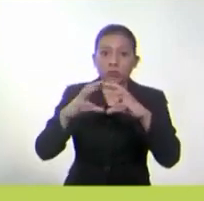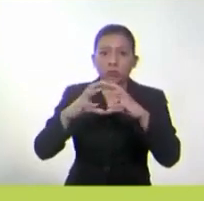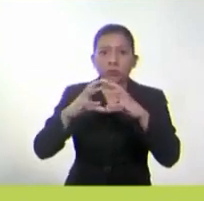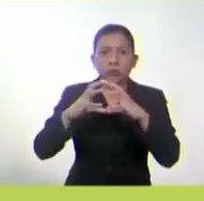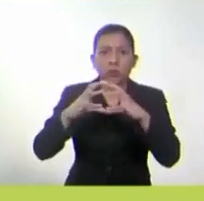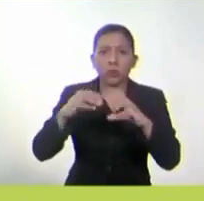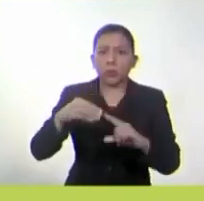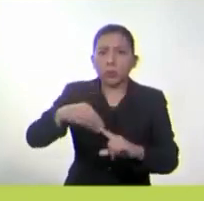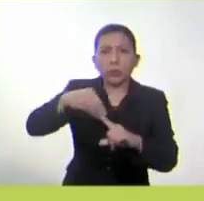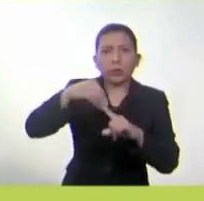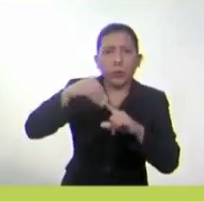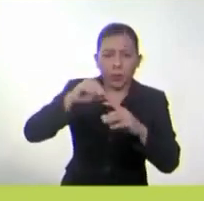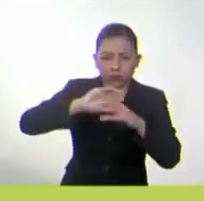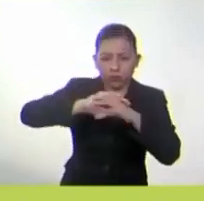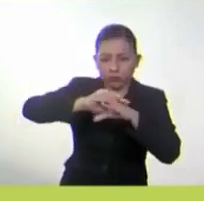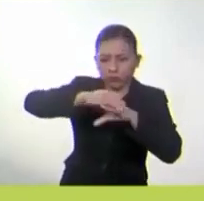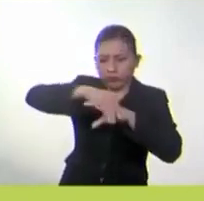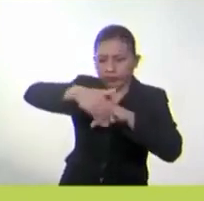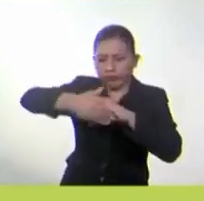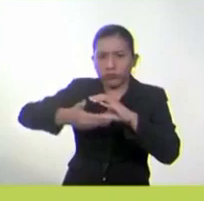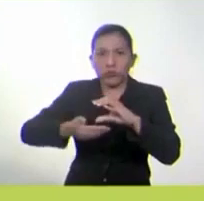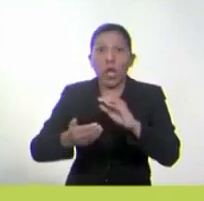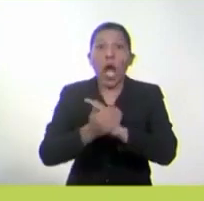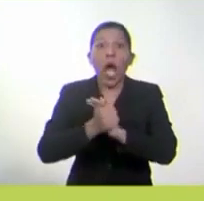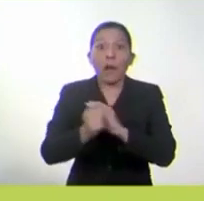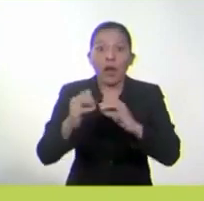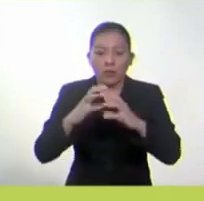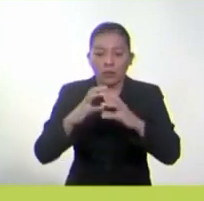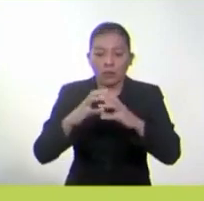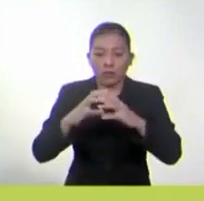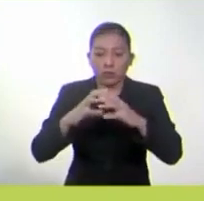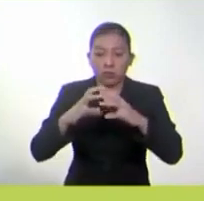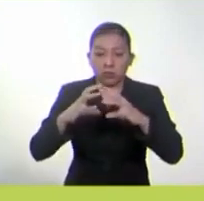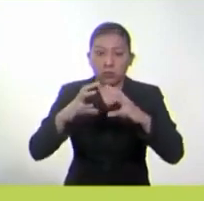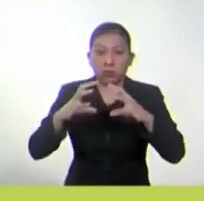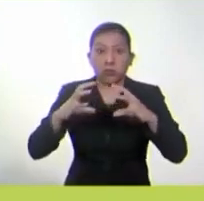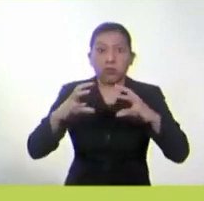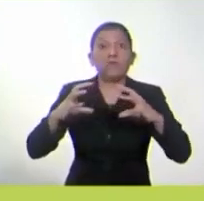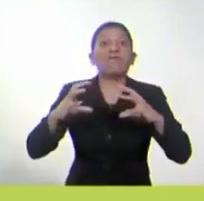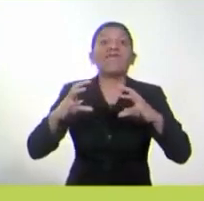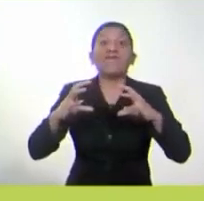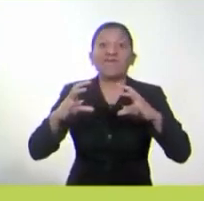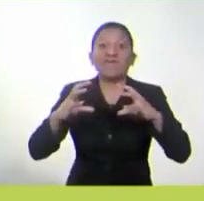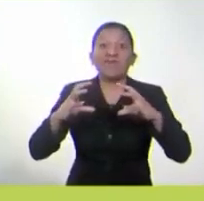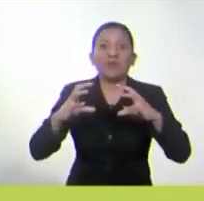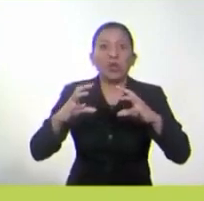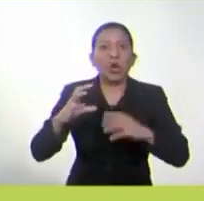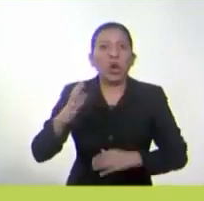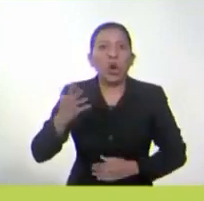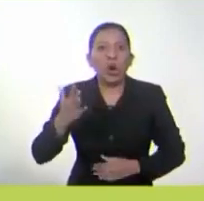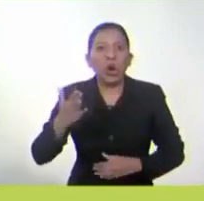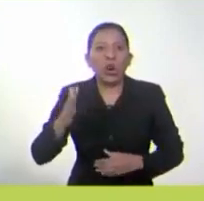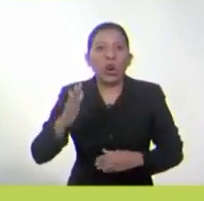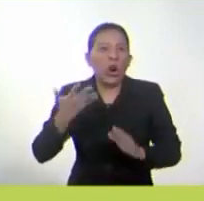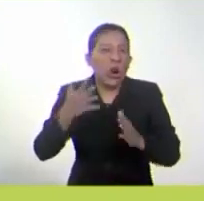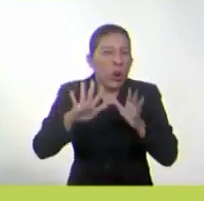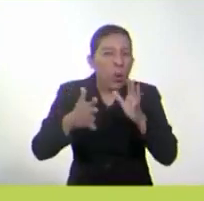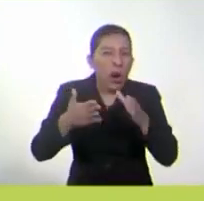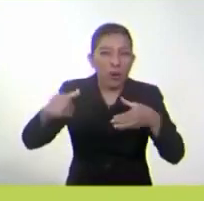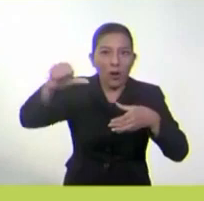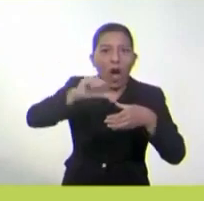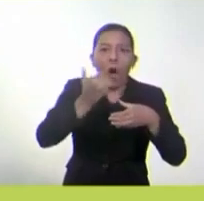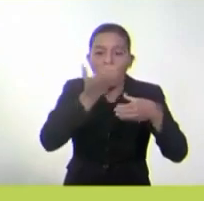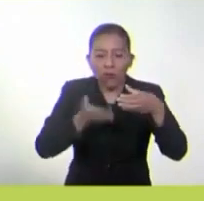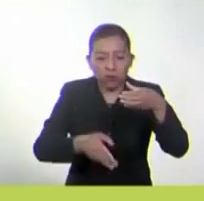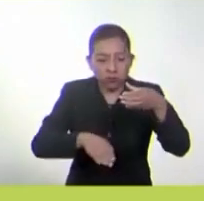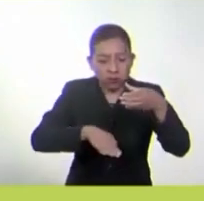tejido especial que le permite expandirse. Así puede almacenar incluso un litro de orina. La uretra